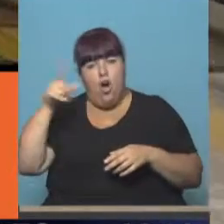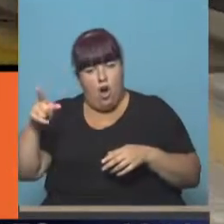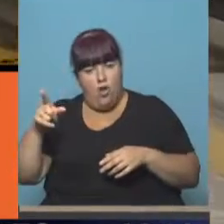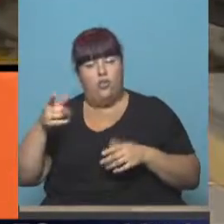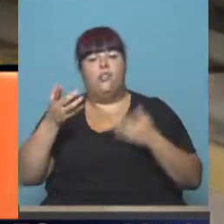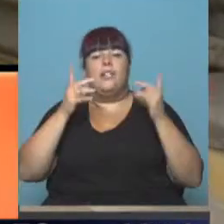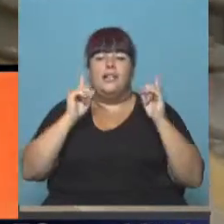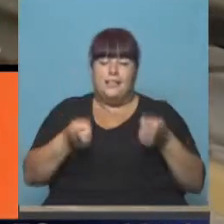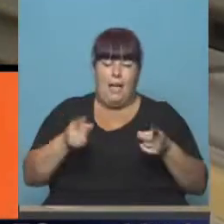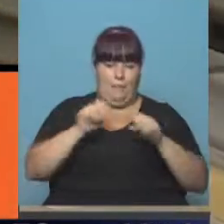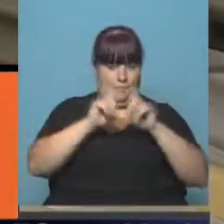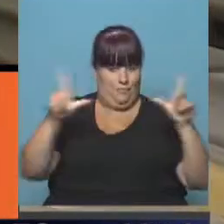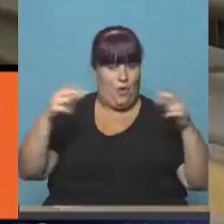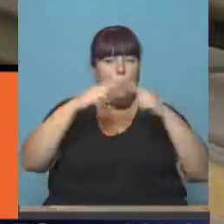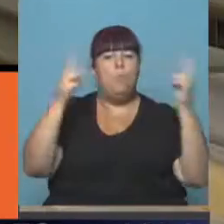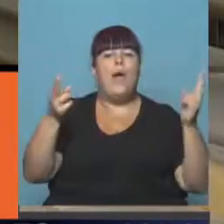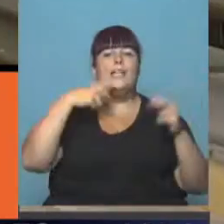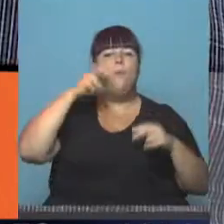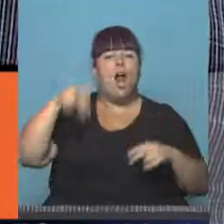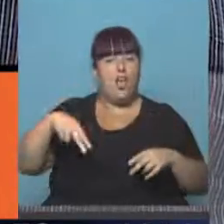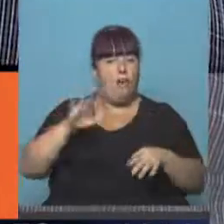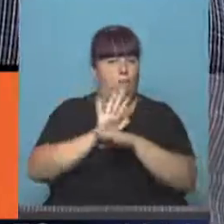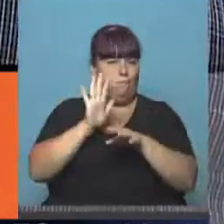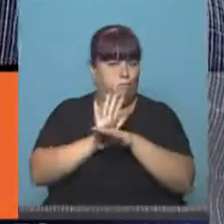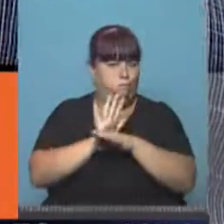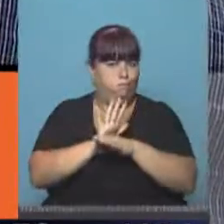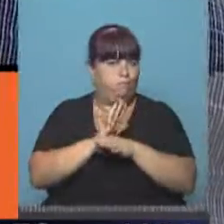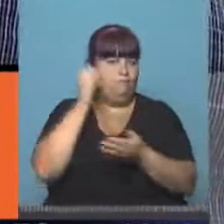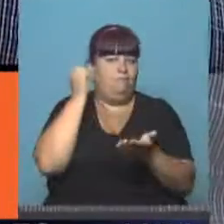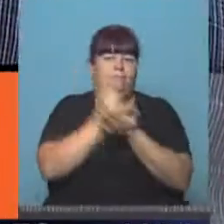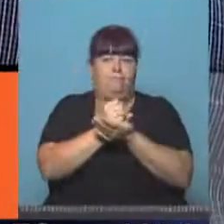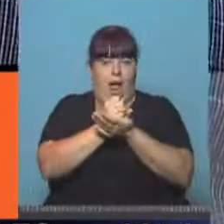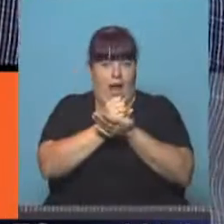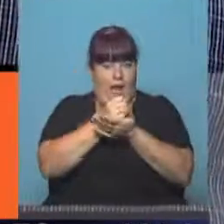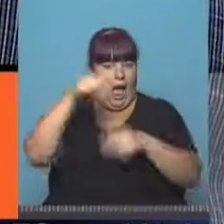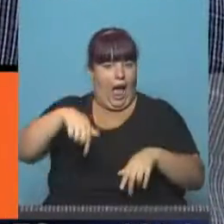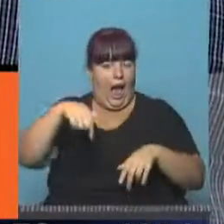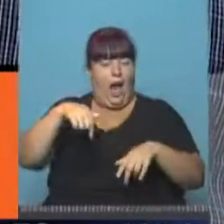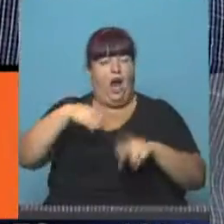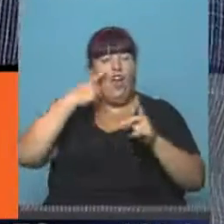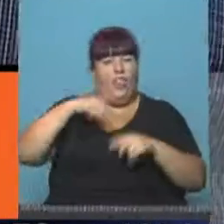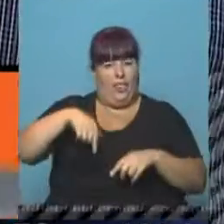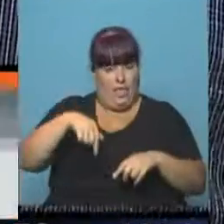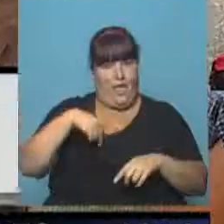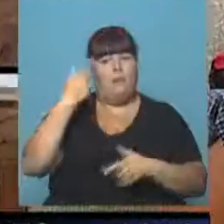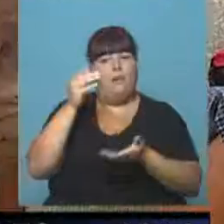y claro está, la imagen del puente Pueyrredón que se ha transformado en simbólica en esta jornada. Más noticias.